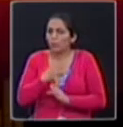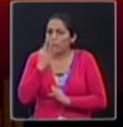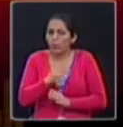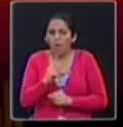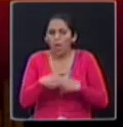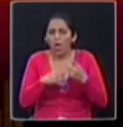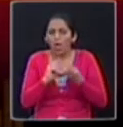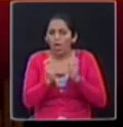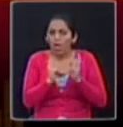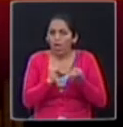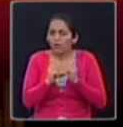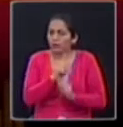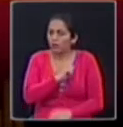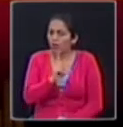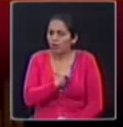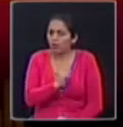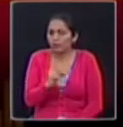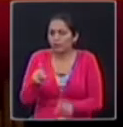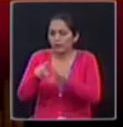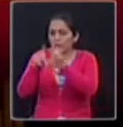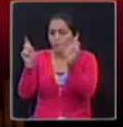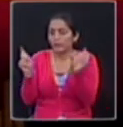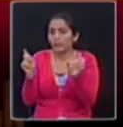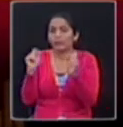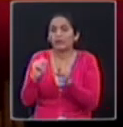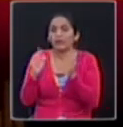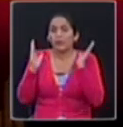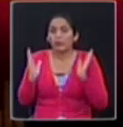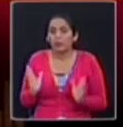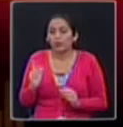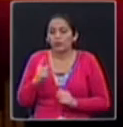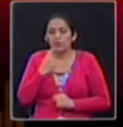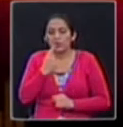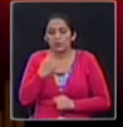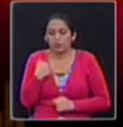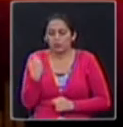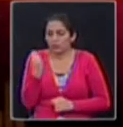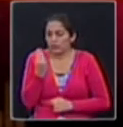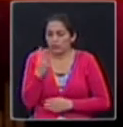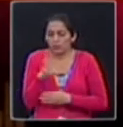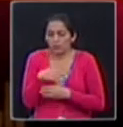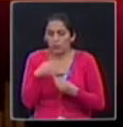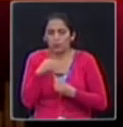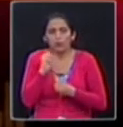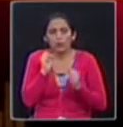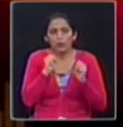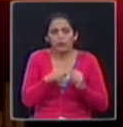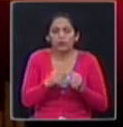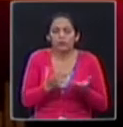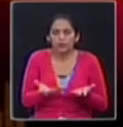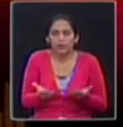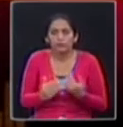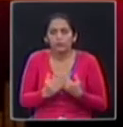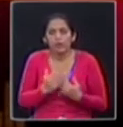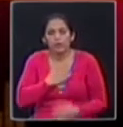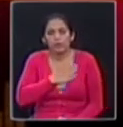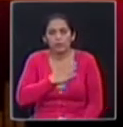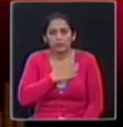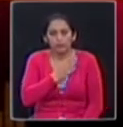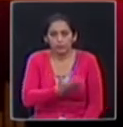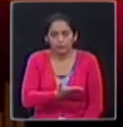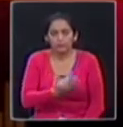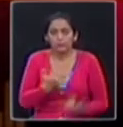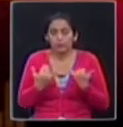industria donde se genera el empleo, que es fundamental que el presidente Lenín Moreno discuta una política adecuada en el tema del